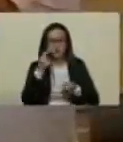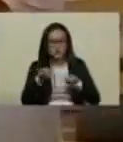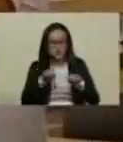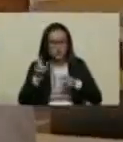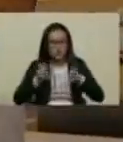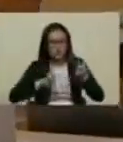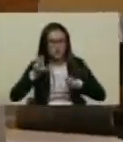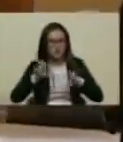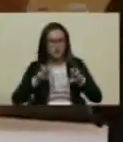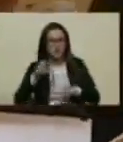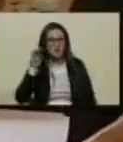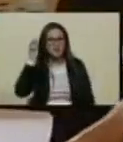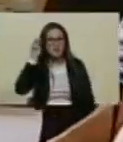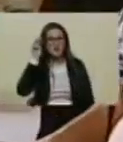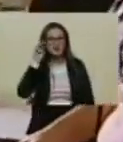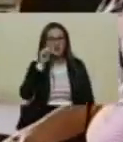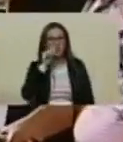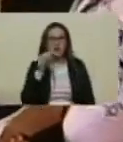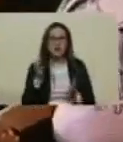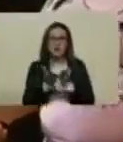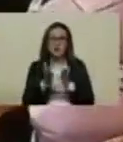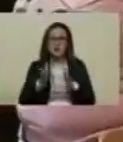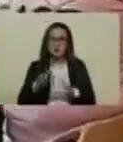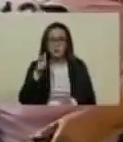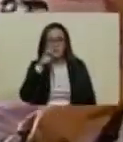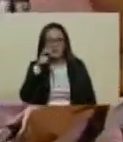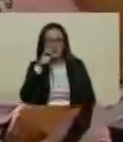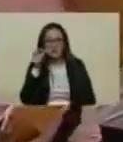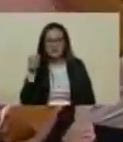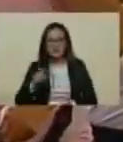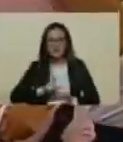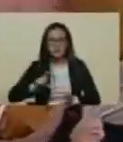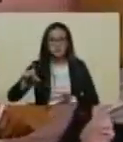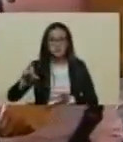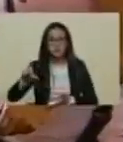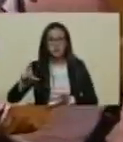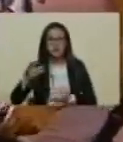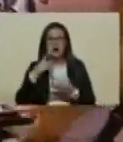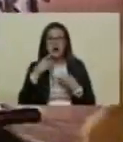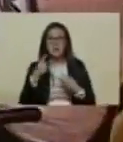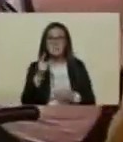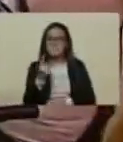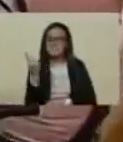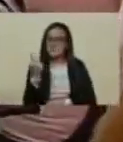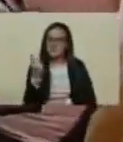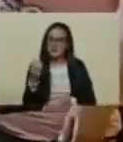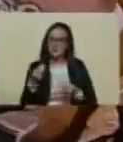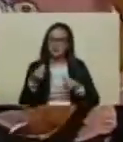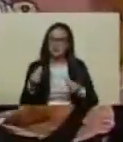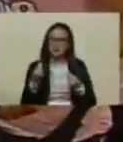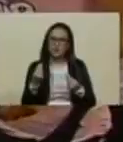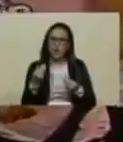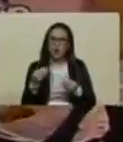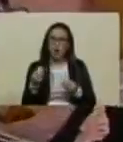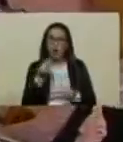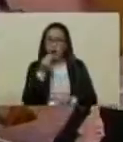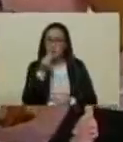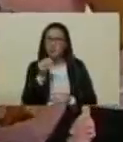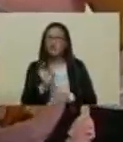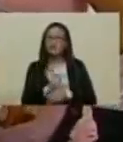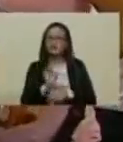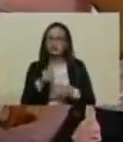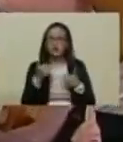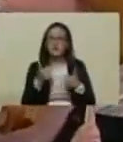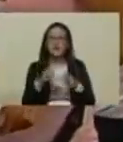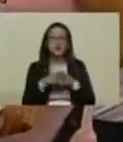esto, los profesores y los alumnos pendientes, la dotación de primera calidad también, el comedor funcionando, es